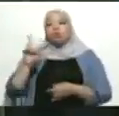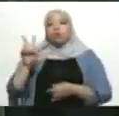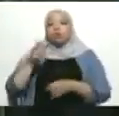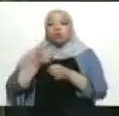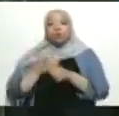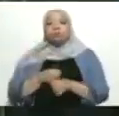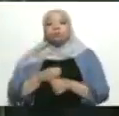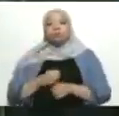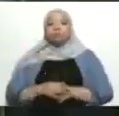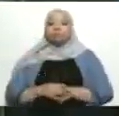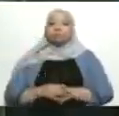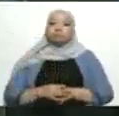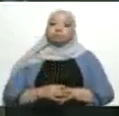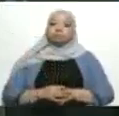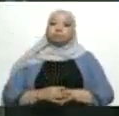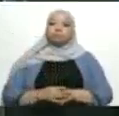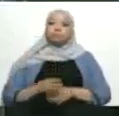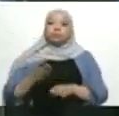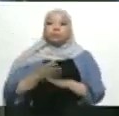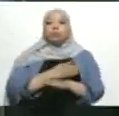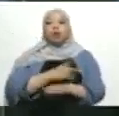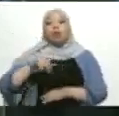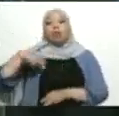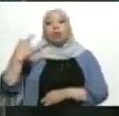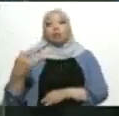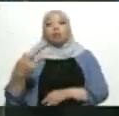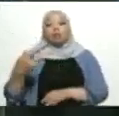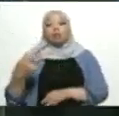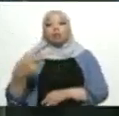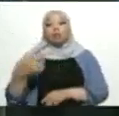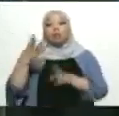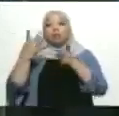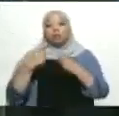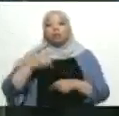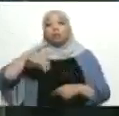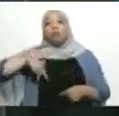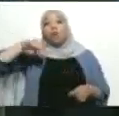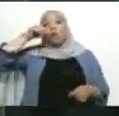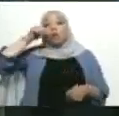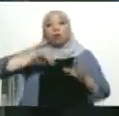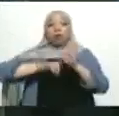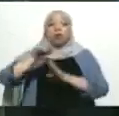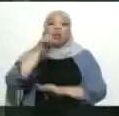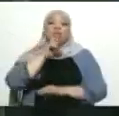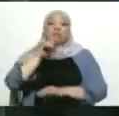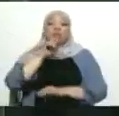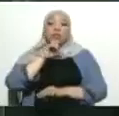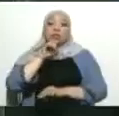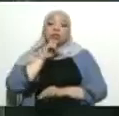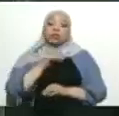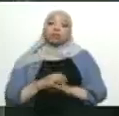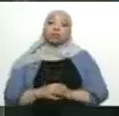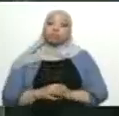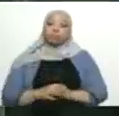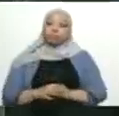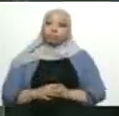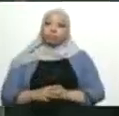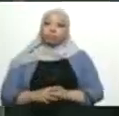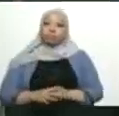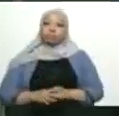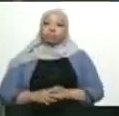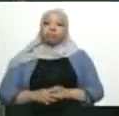batalla, antes y después de la batalla, cuando los momentos estaban difíciles. Se propuso